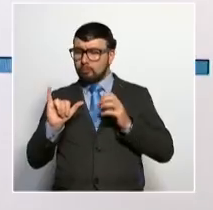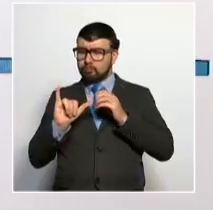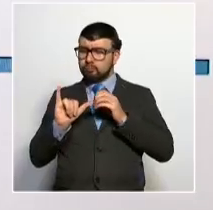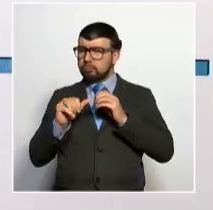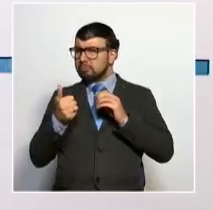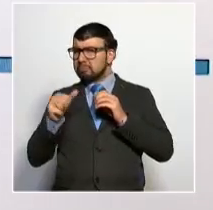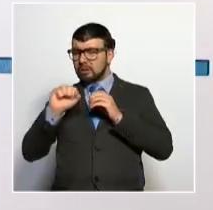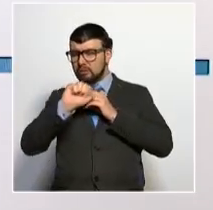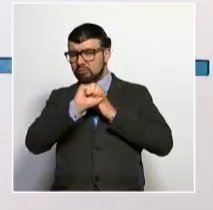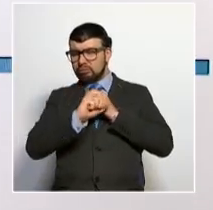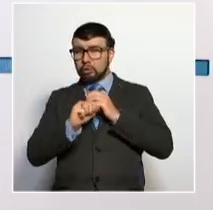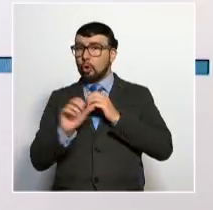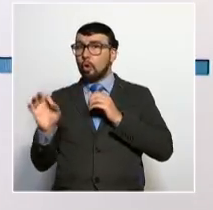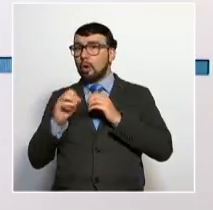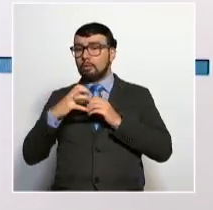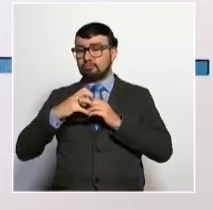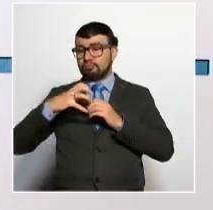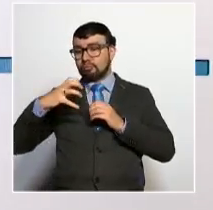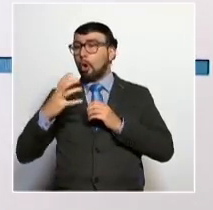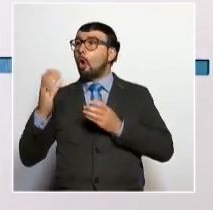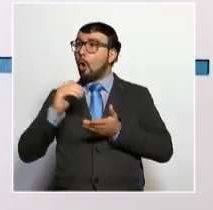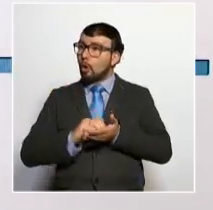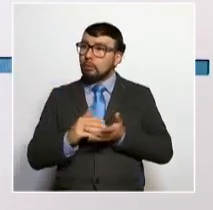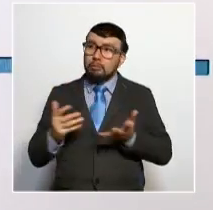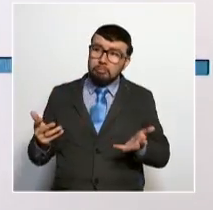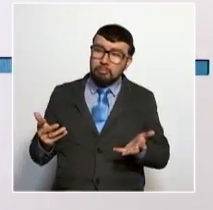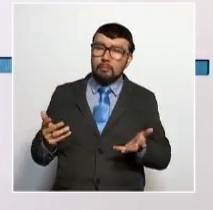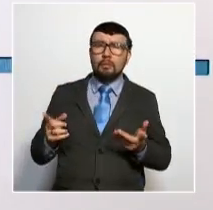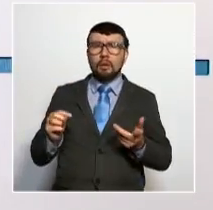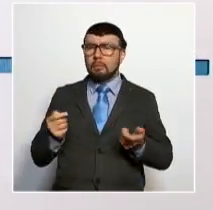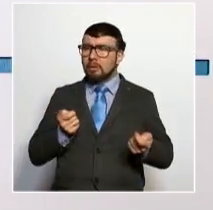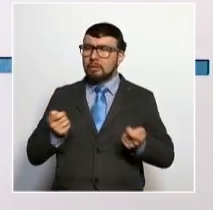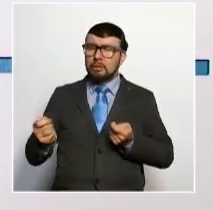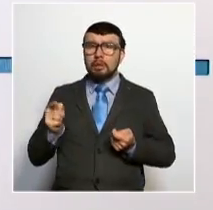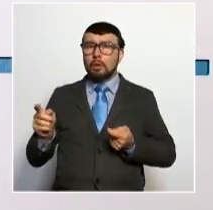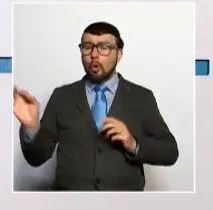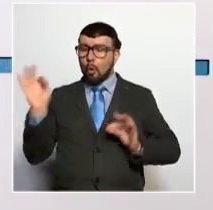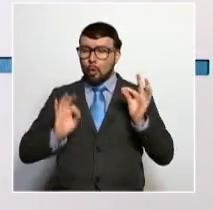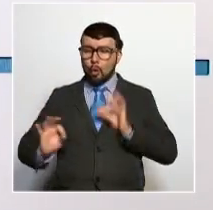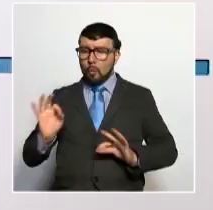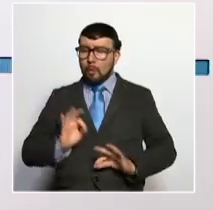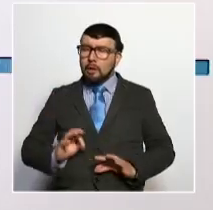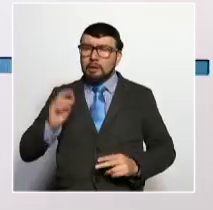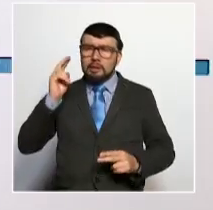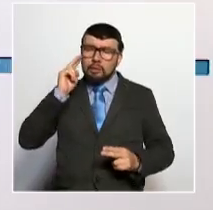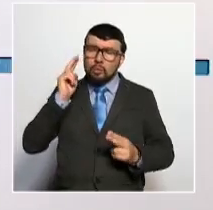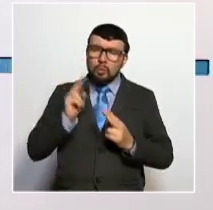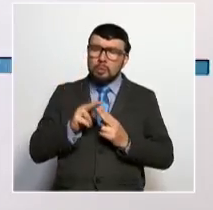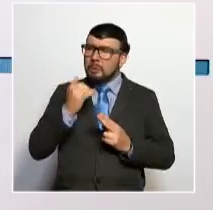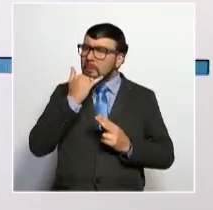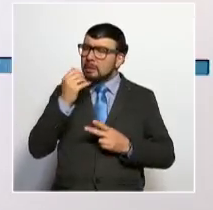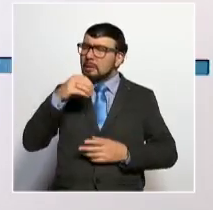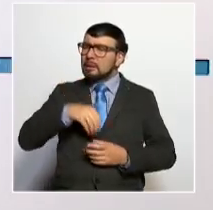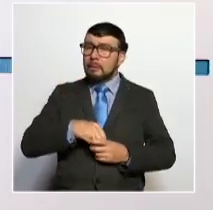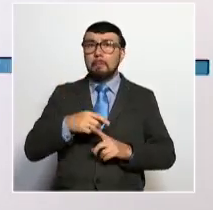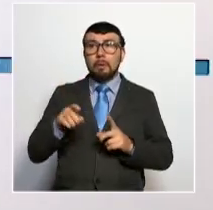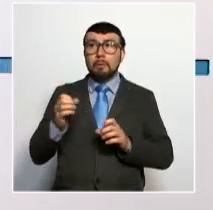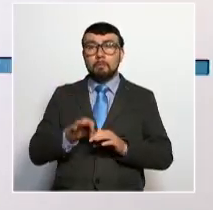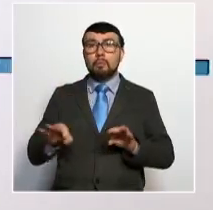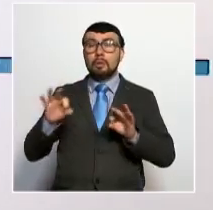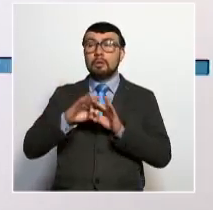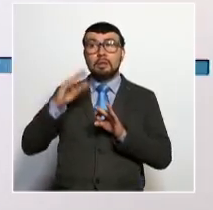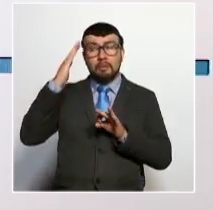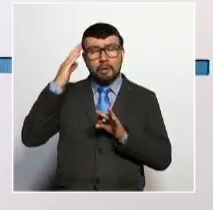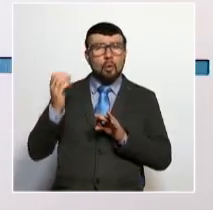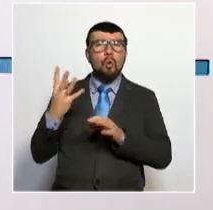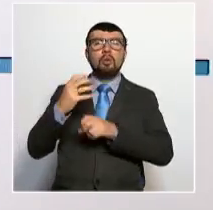si realmente le volvieron a aparecer quistes, y también hacer mediciones hormonales para saber qué está pasando. Pero es básico tener la edad, porque no es lo mismo